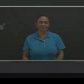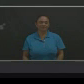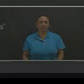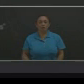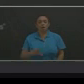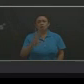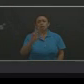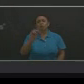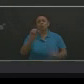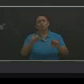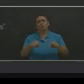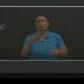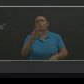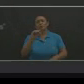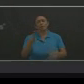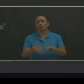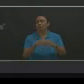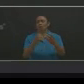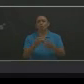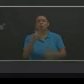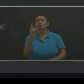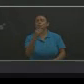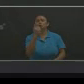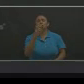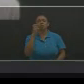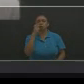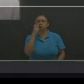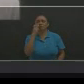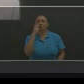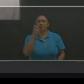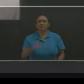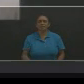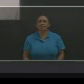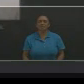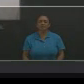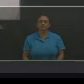No puedo hablar como todos los papás.